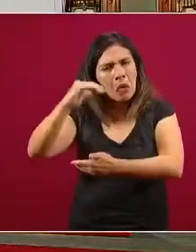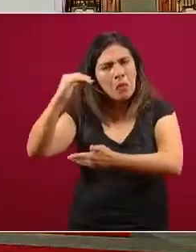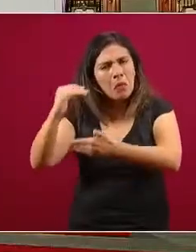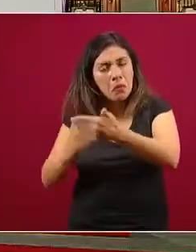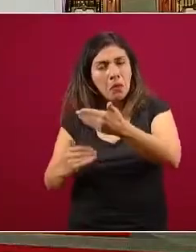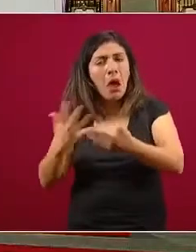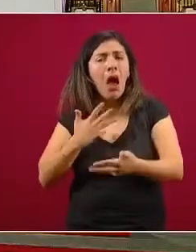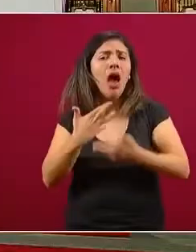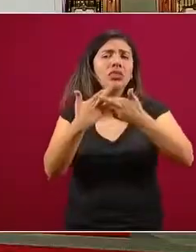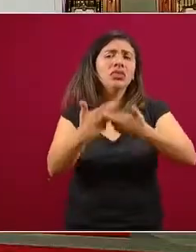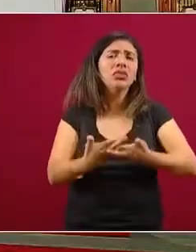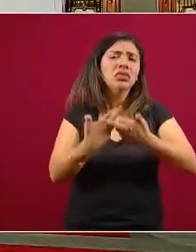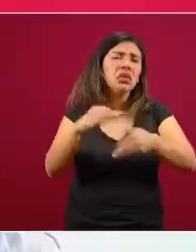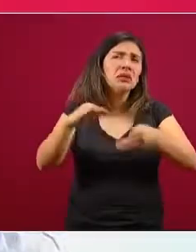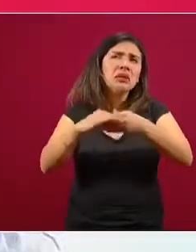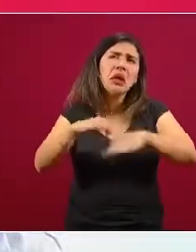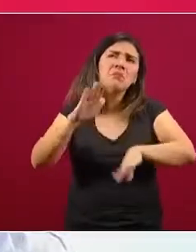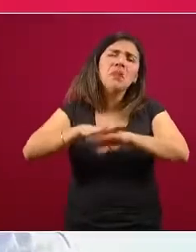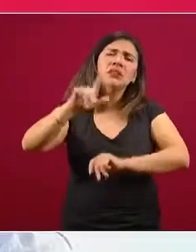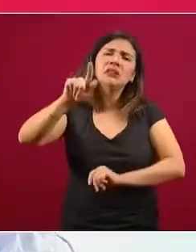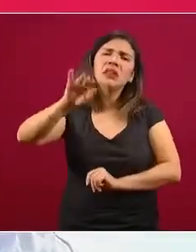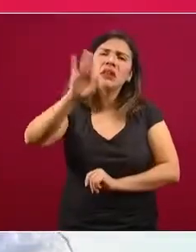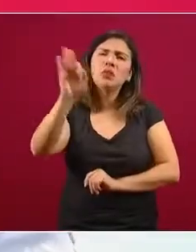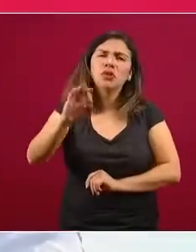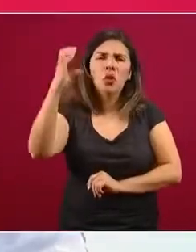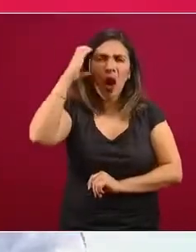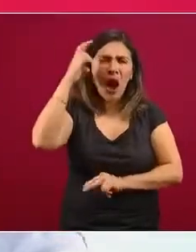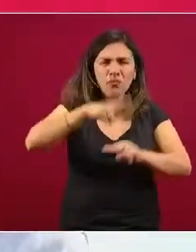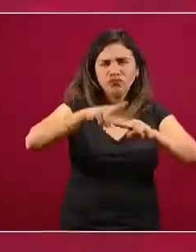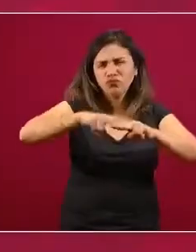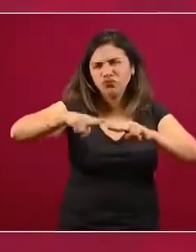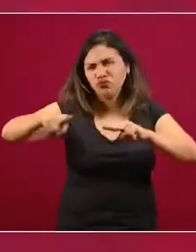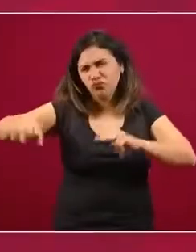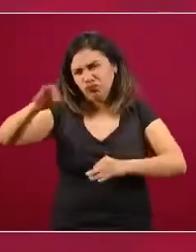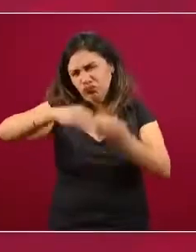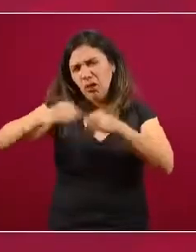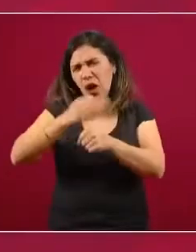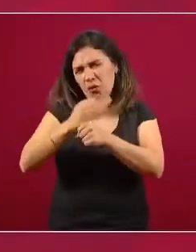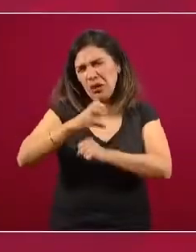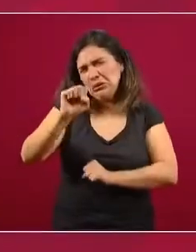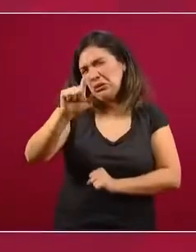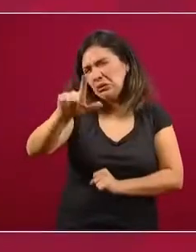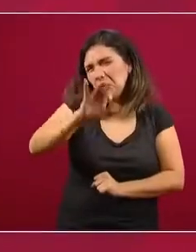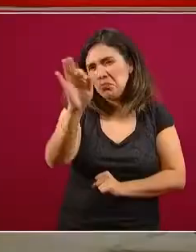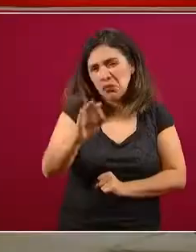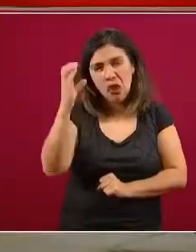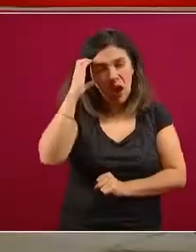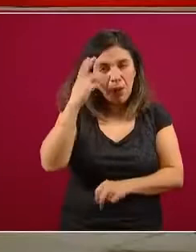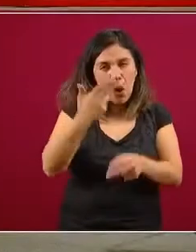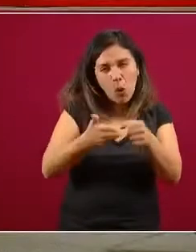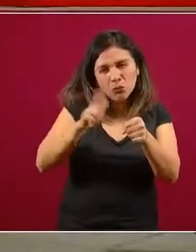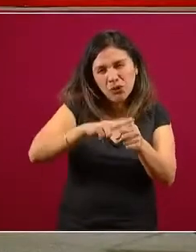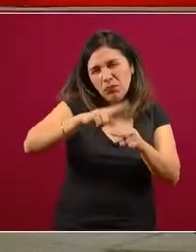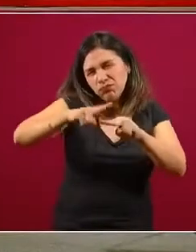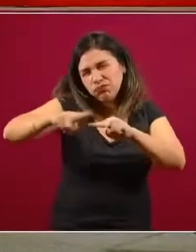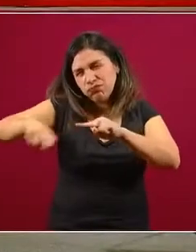del 70% de las camas o 67% en este momento de las camas de